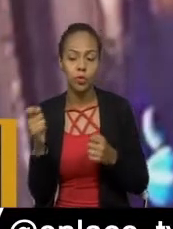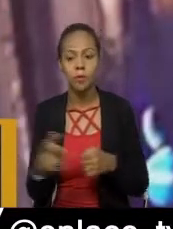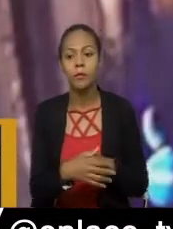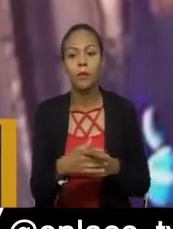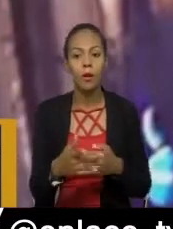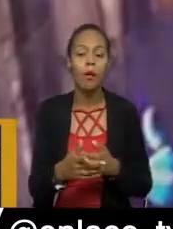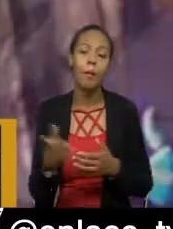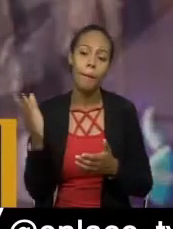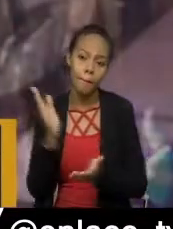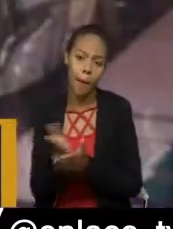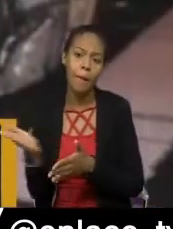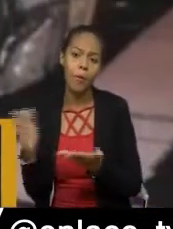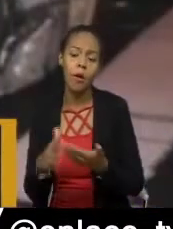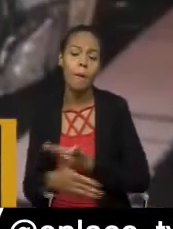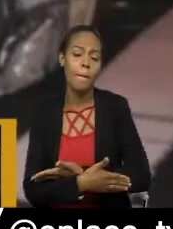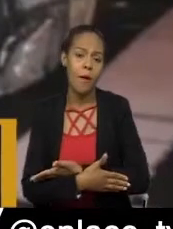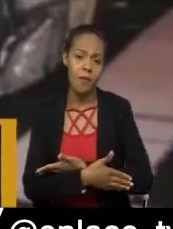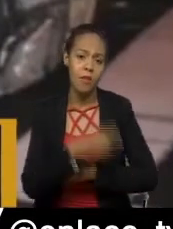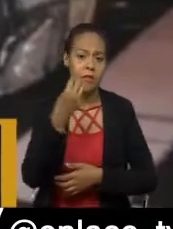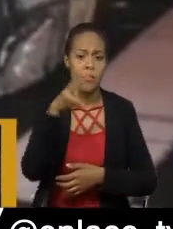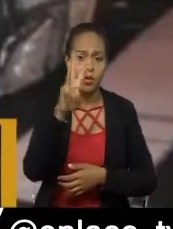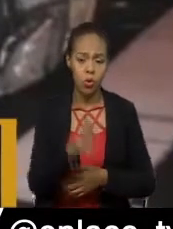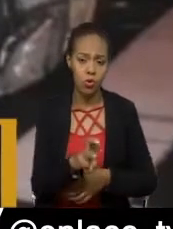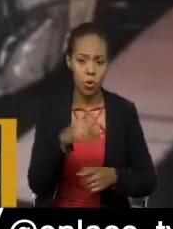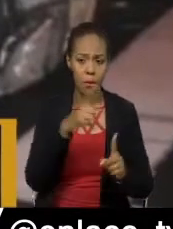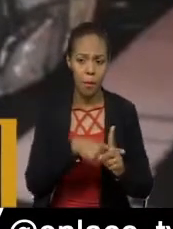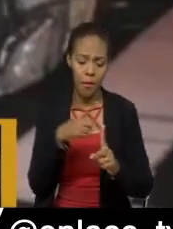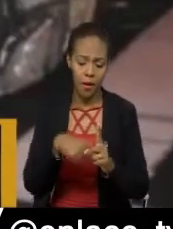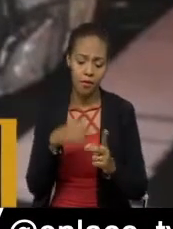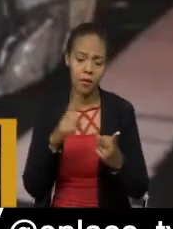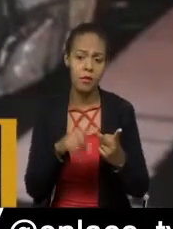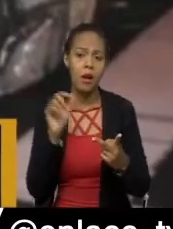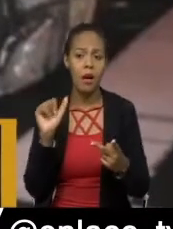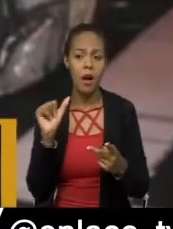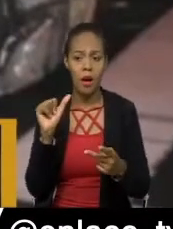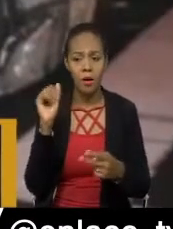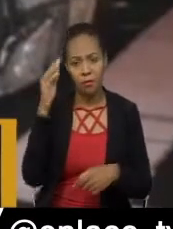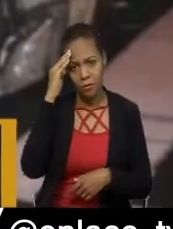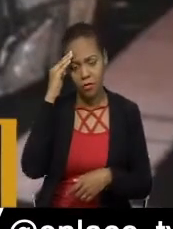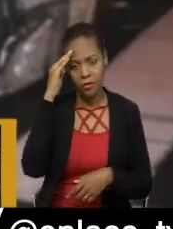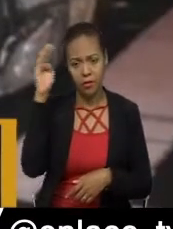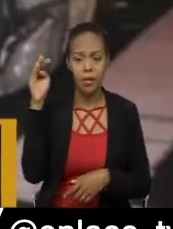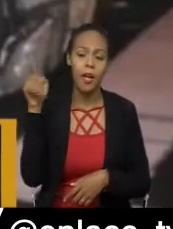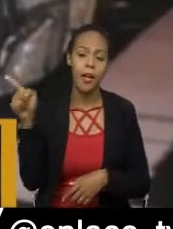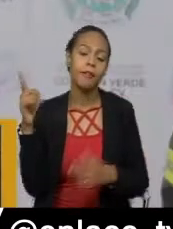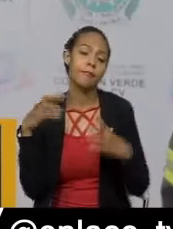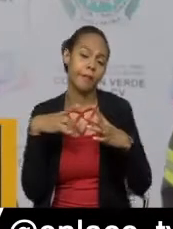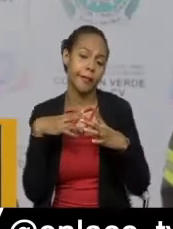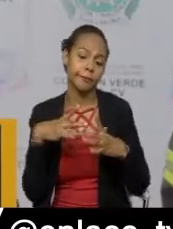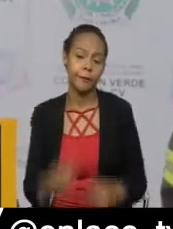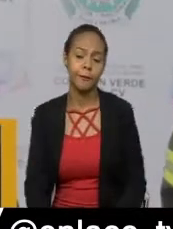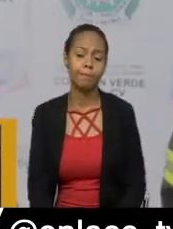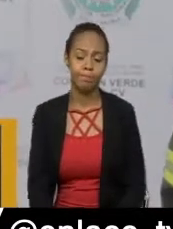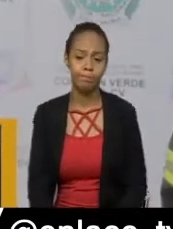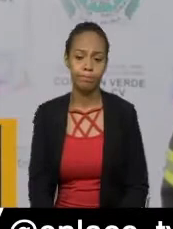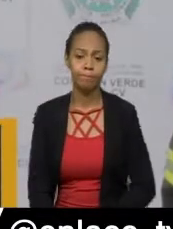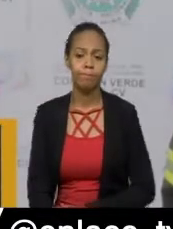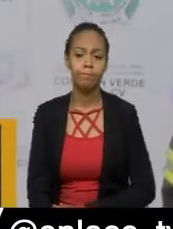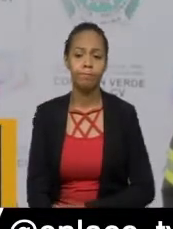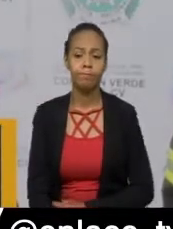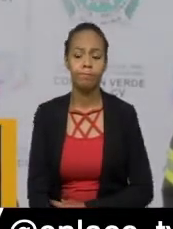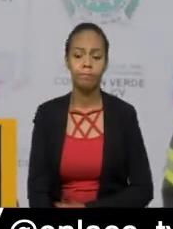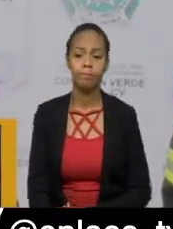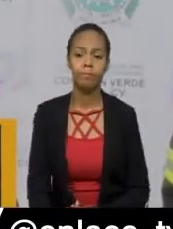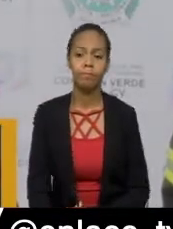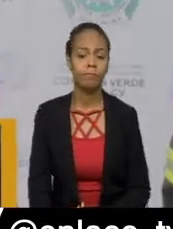de 18 meses de nacida y una oficial de la policía que gozaba de sus vacaciones. A la altura del